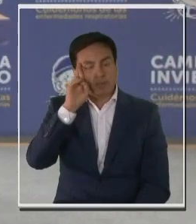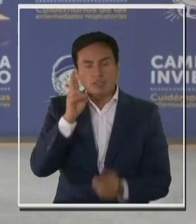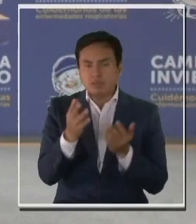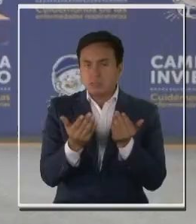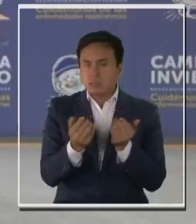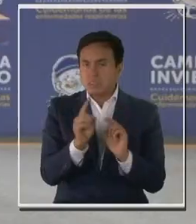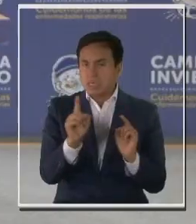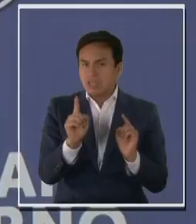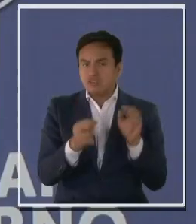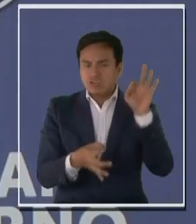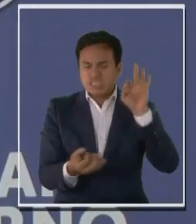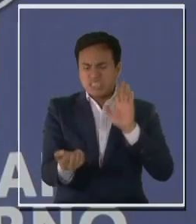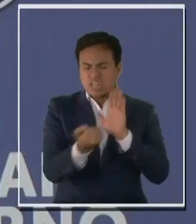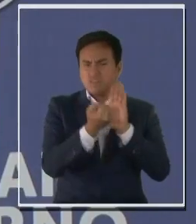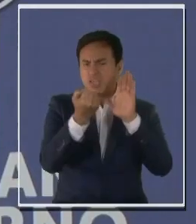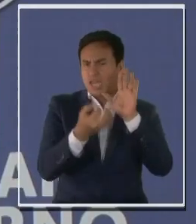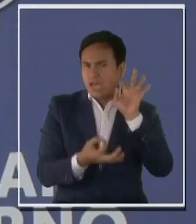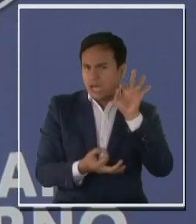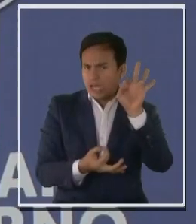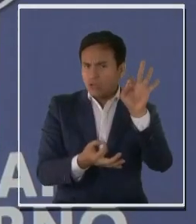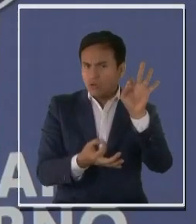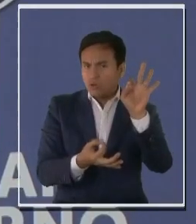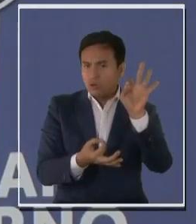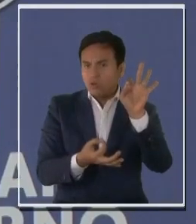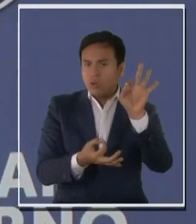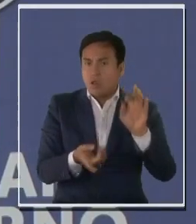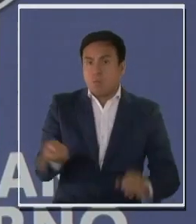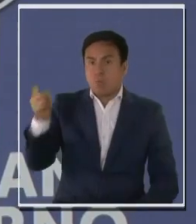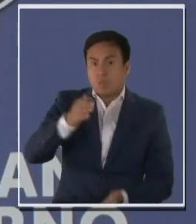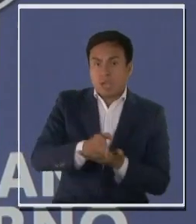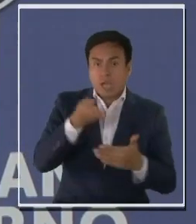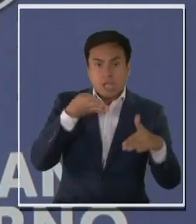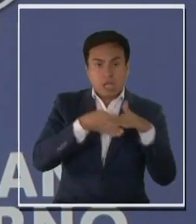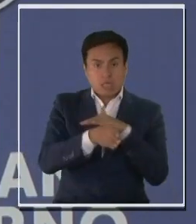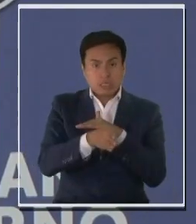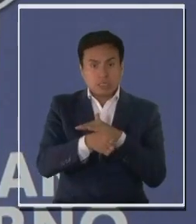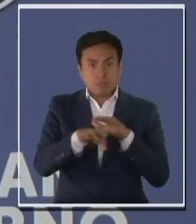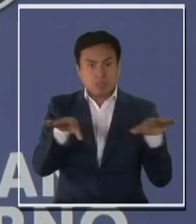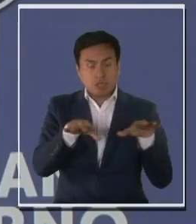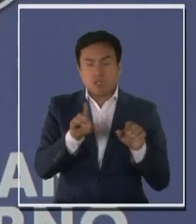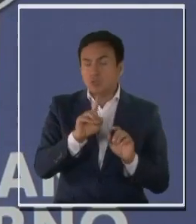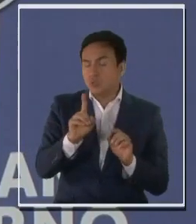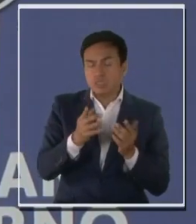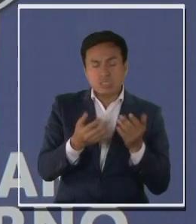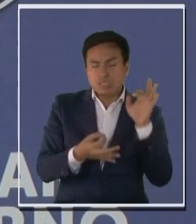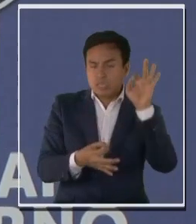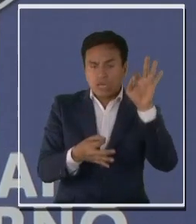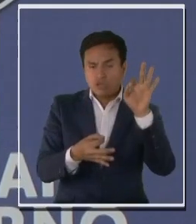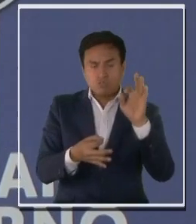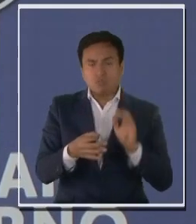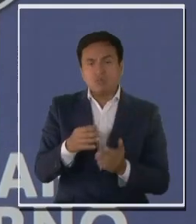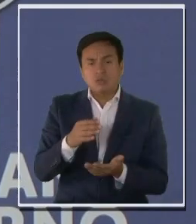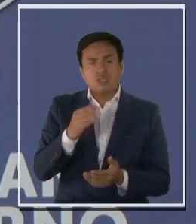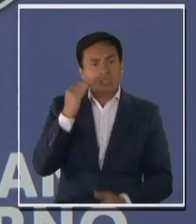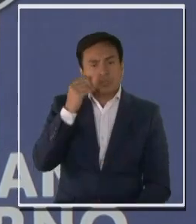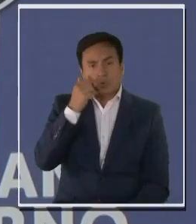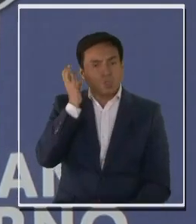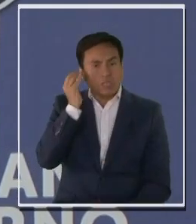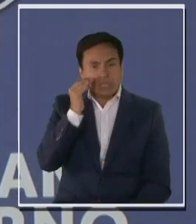necesario el certificado para poder reincorporarse a las actividades escolares de los niños y las niñas